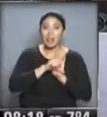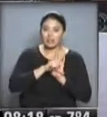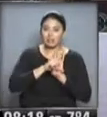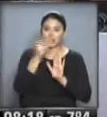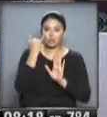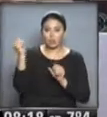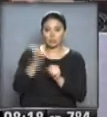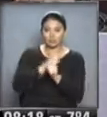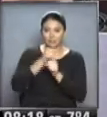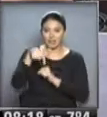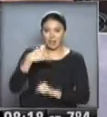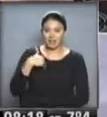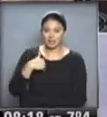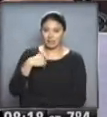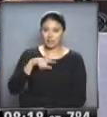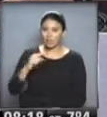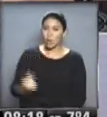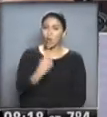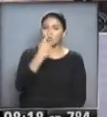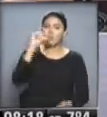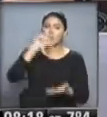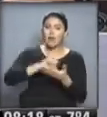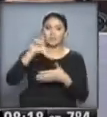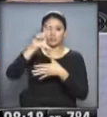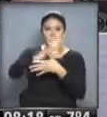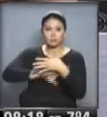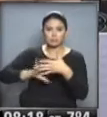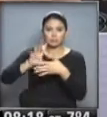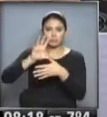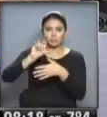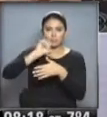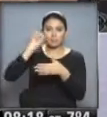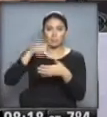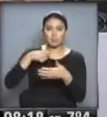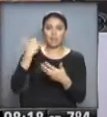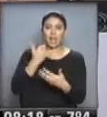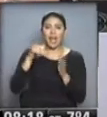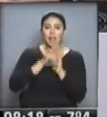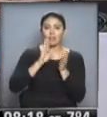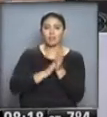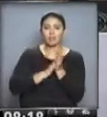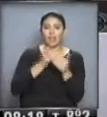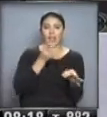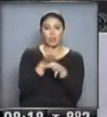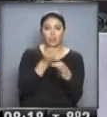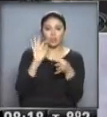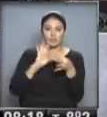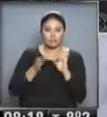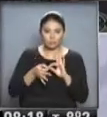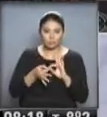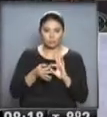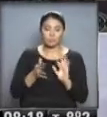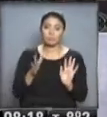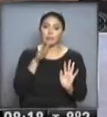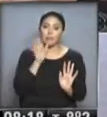sancionada en nuestro país que es el único país en américa latina y el caribe que tiene una ley de educación sexual me parece